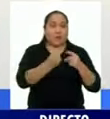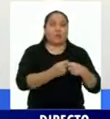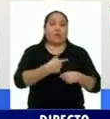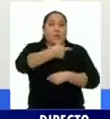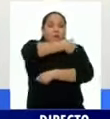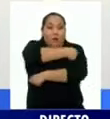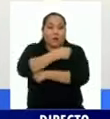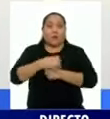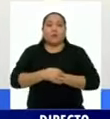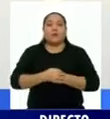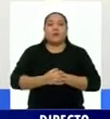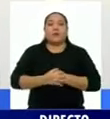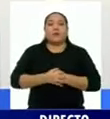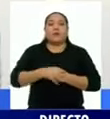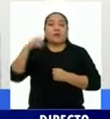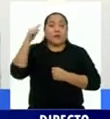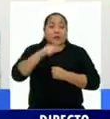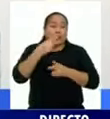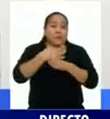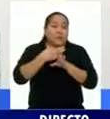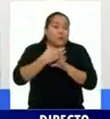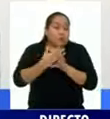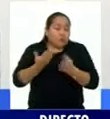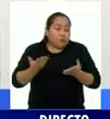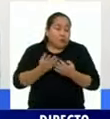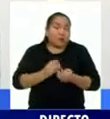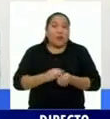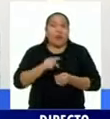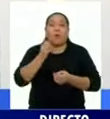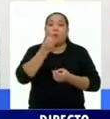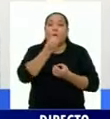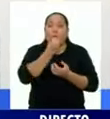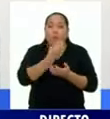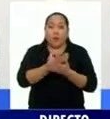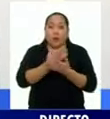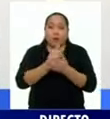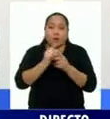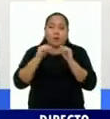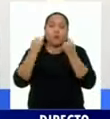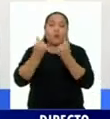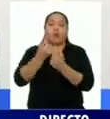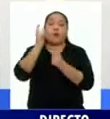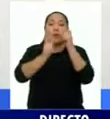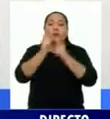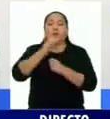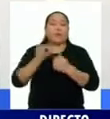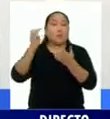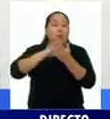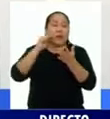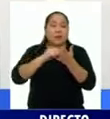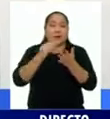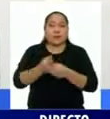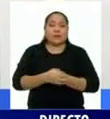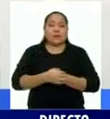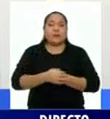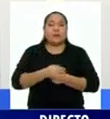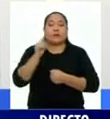todavía. Si ese es el caso, buena parte de la población, especialmente la joven, ya